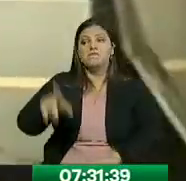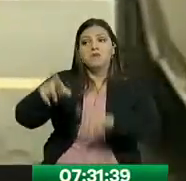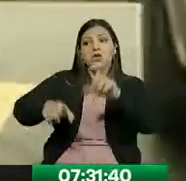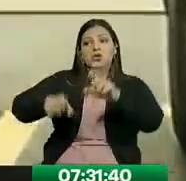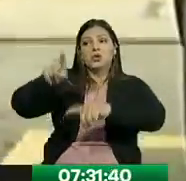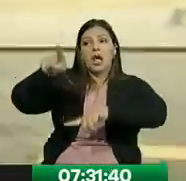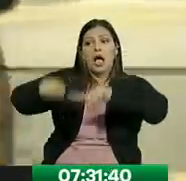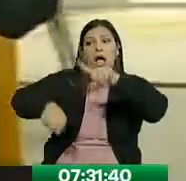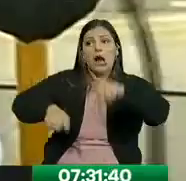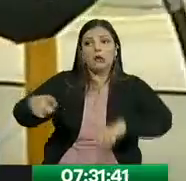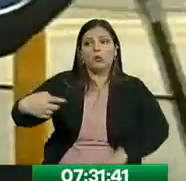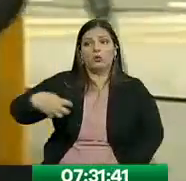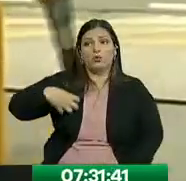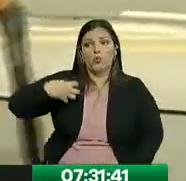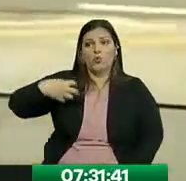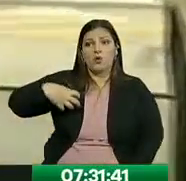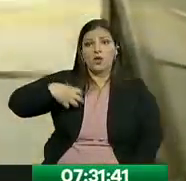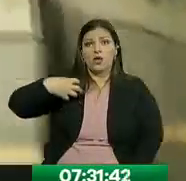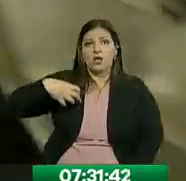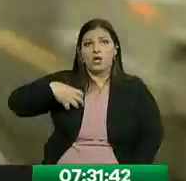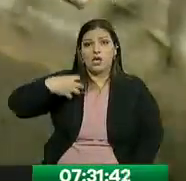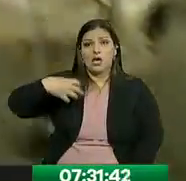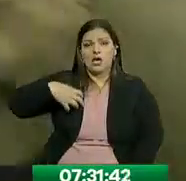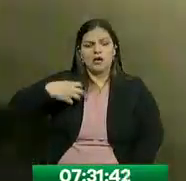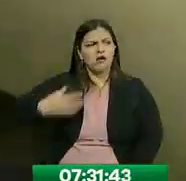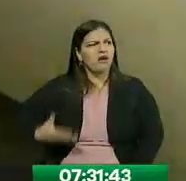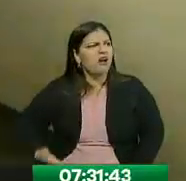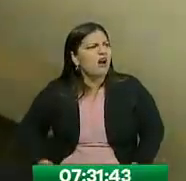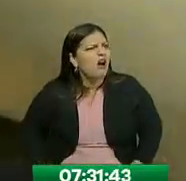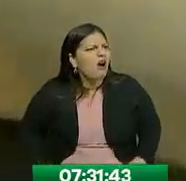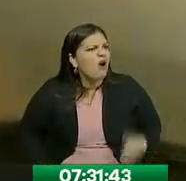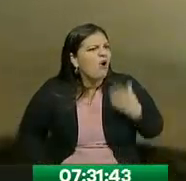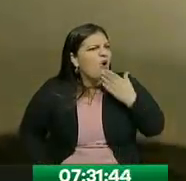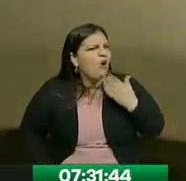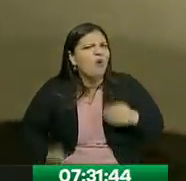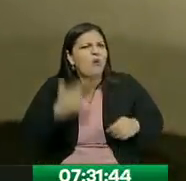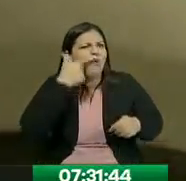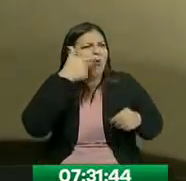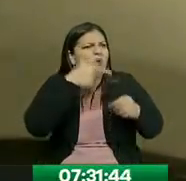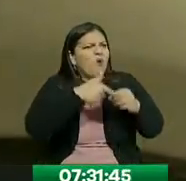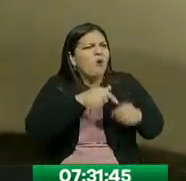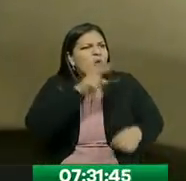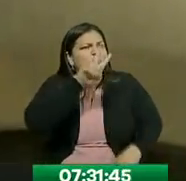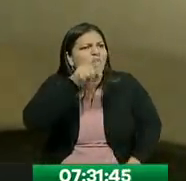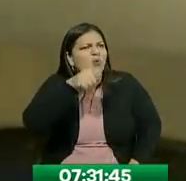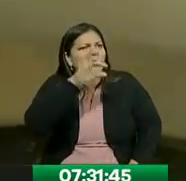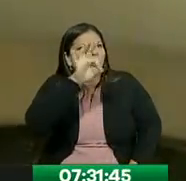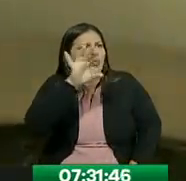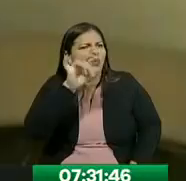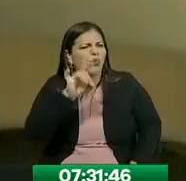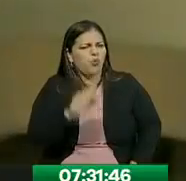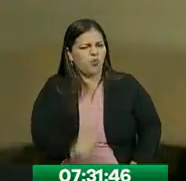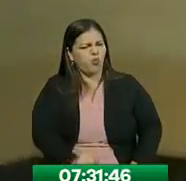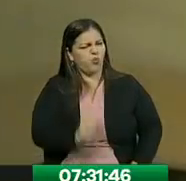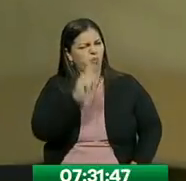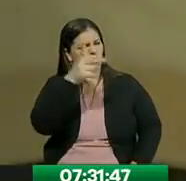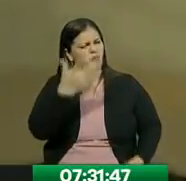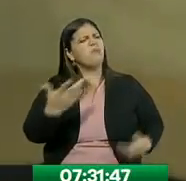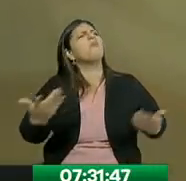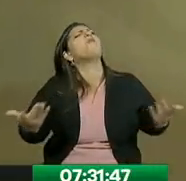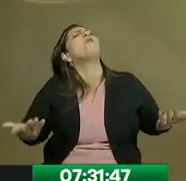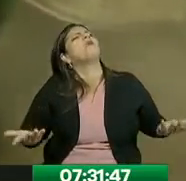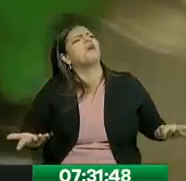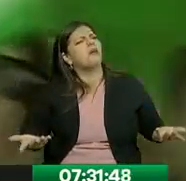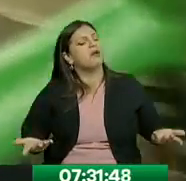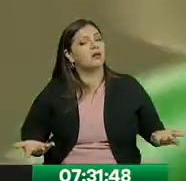a $2.98 el galón de súper. No sabían que el precio